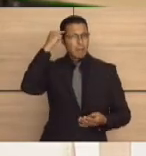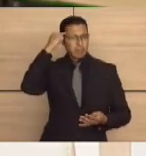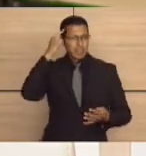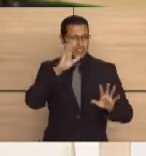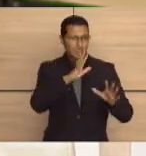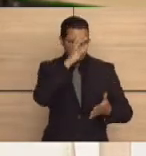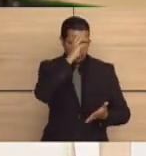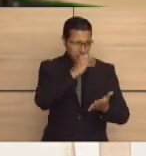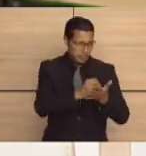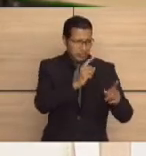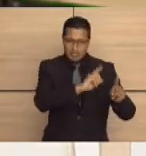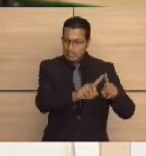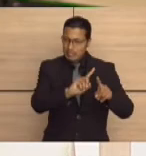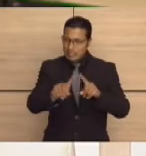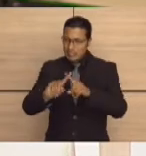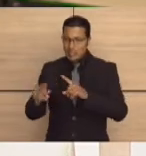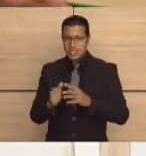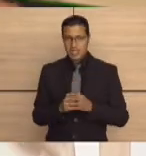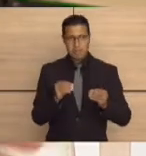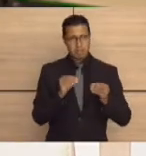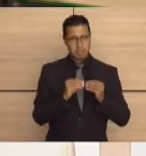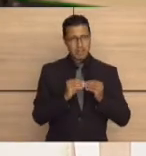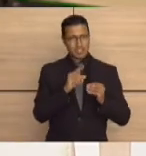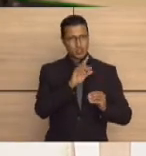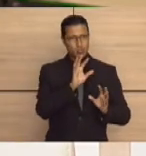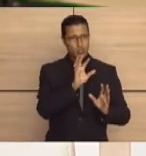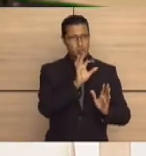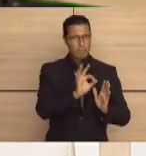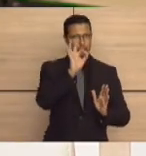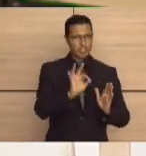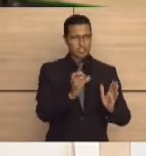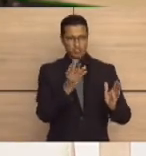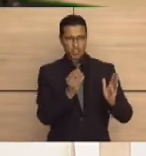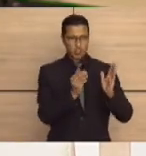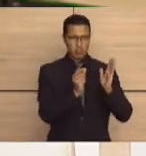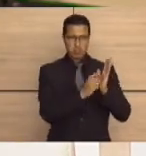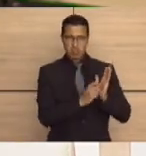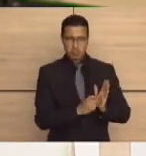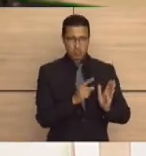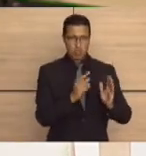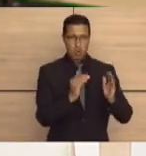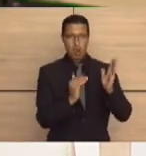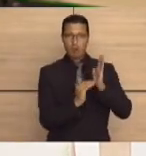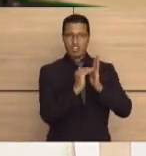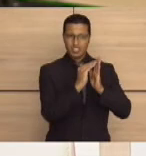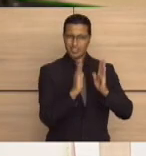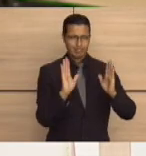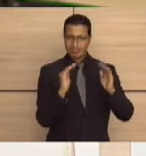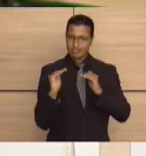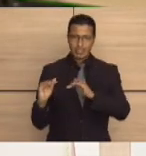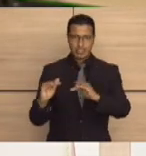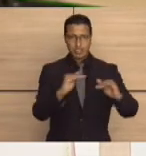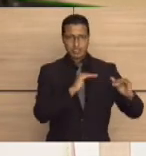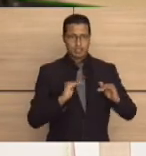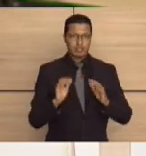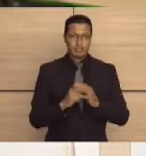tampoco que trate de medir un puntaje o que mida un estrato socioeconómico. Hay